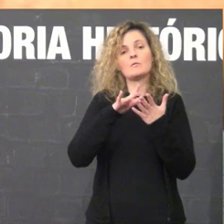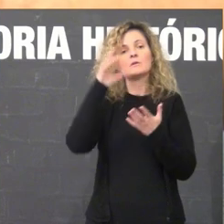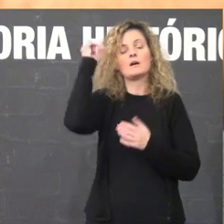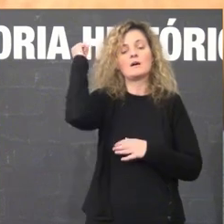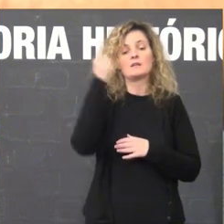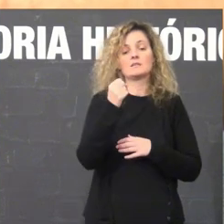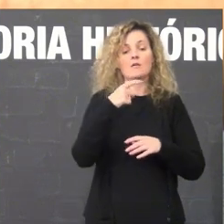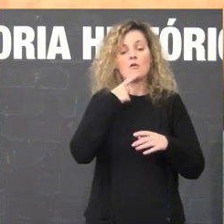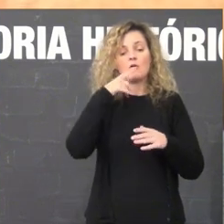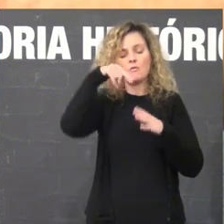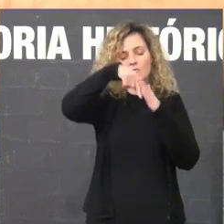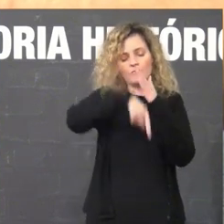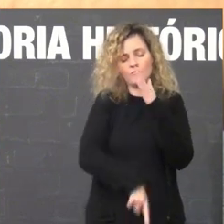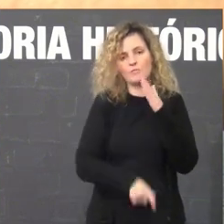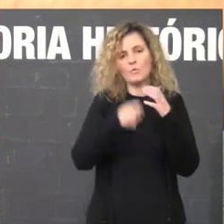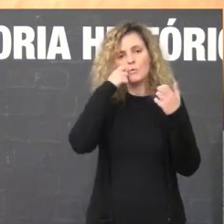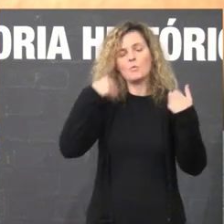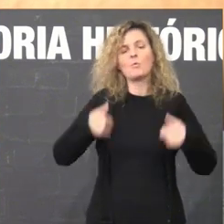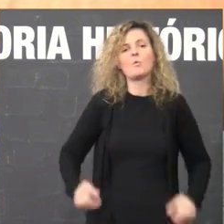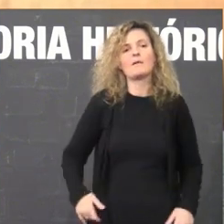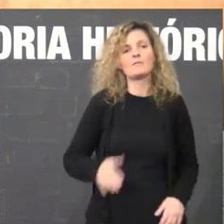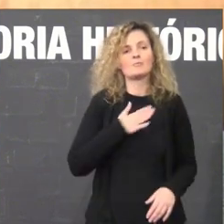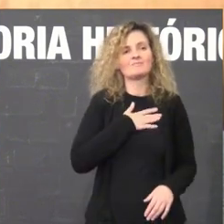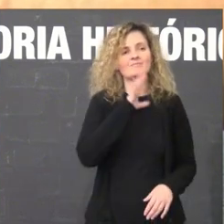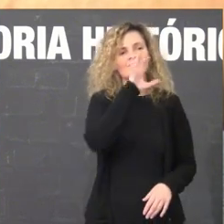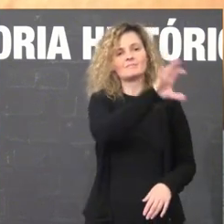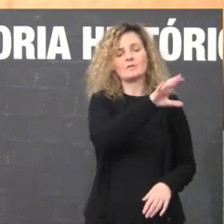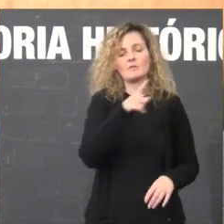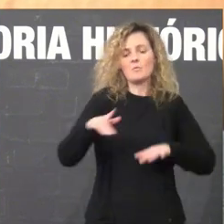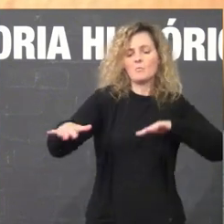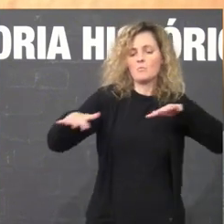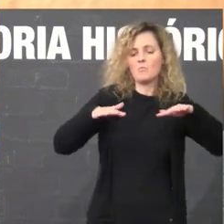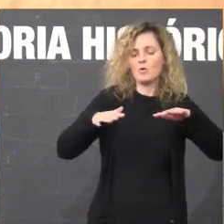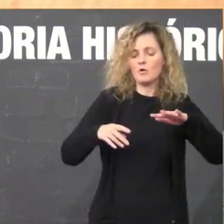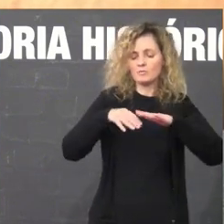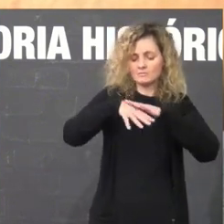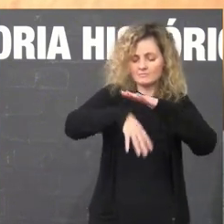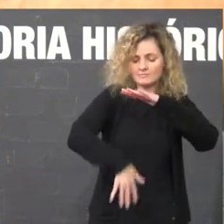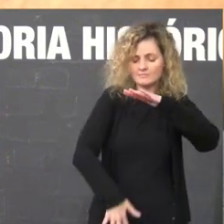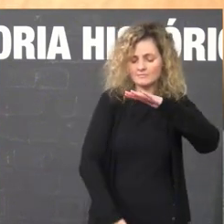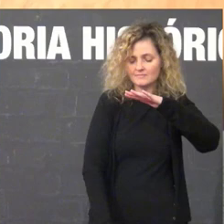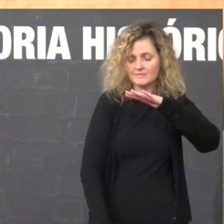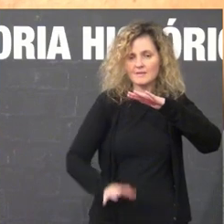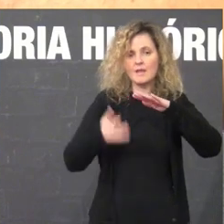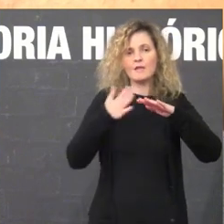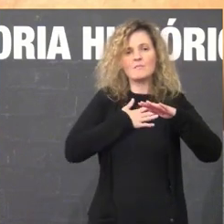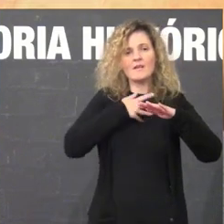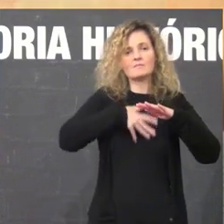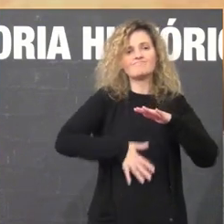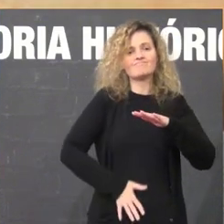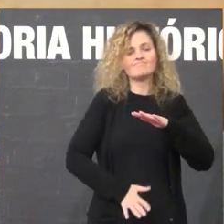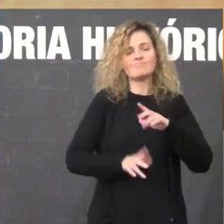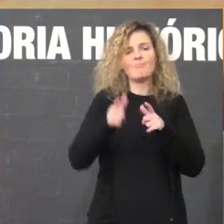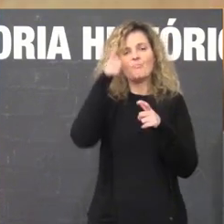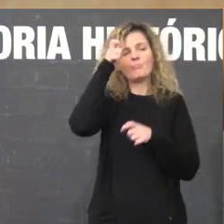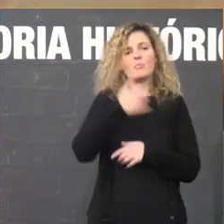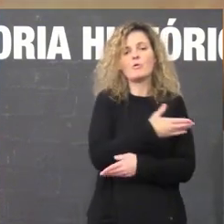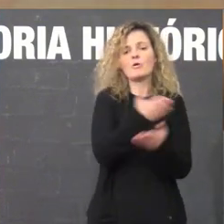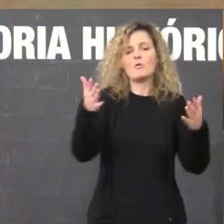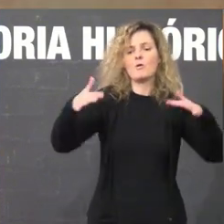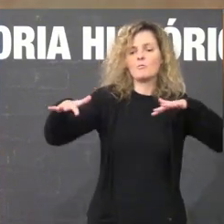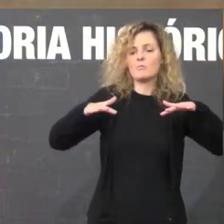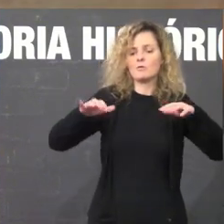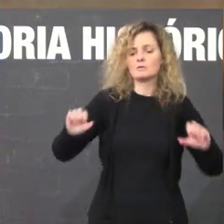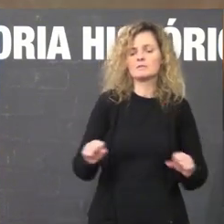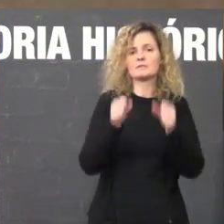haya ahondado en el cuerpo de nuestra patria es un movimiento que nace en la más profunda entraña nacional y popular es un movimiento para